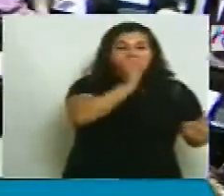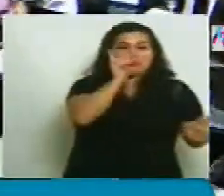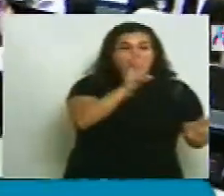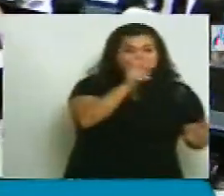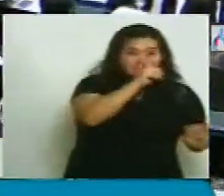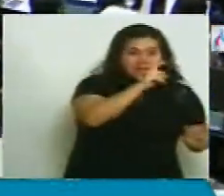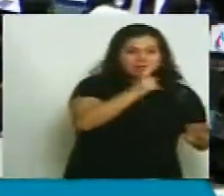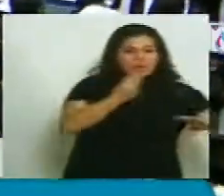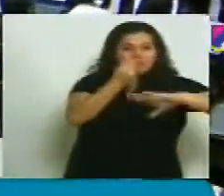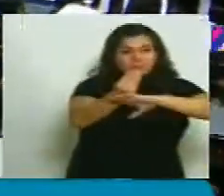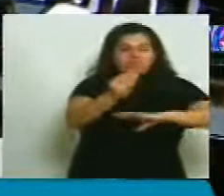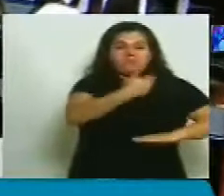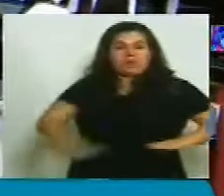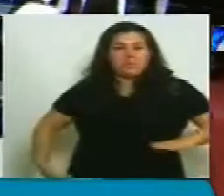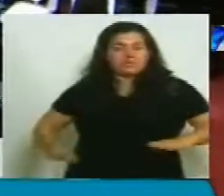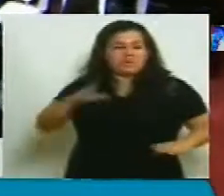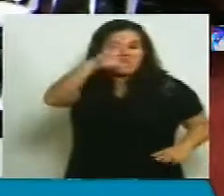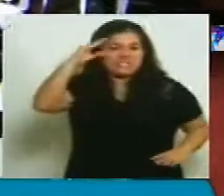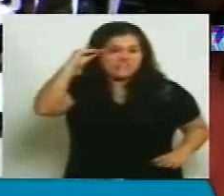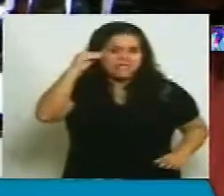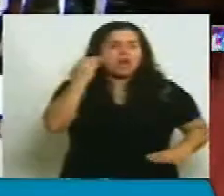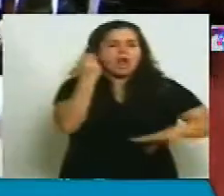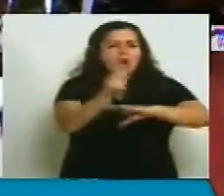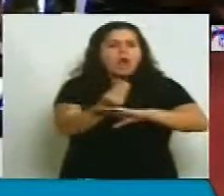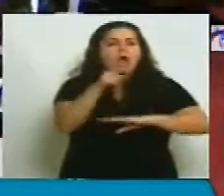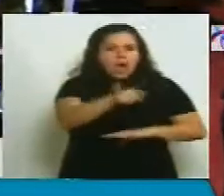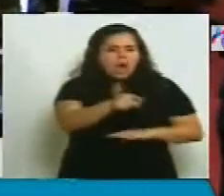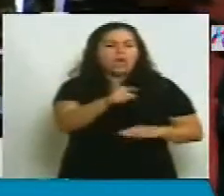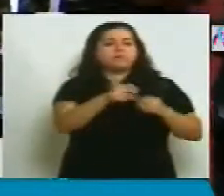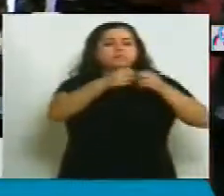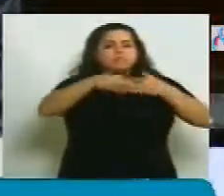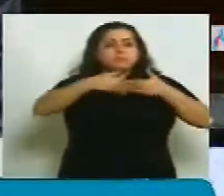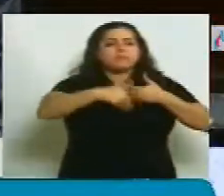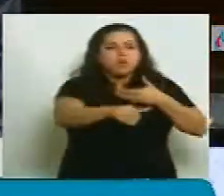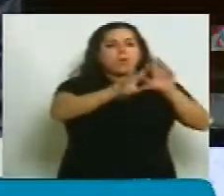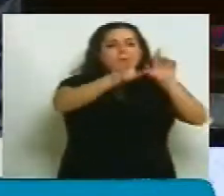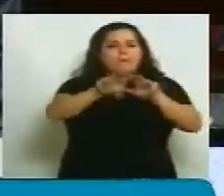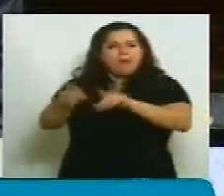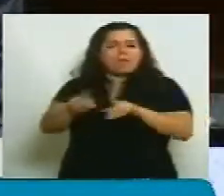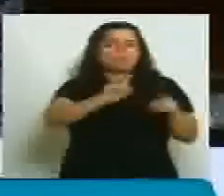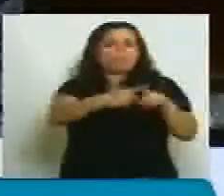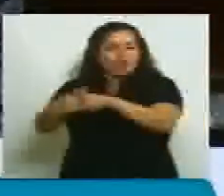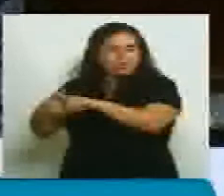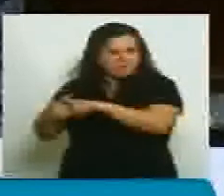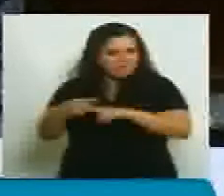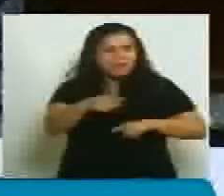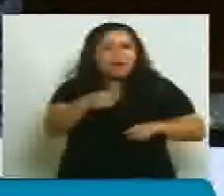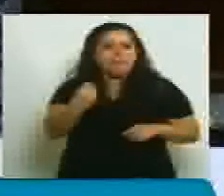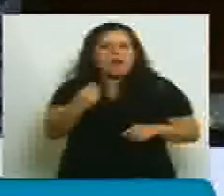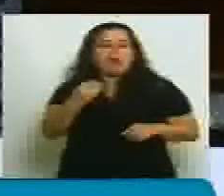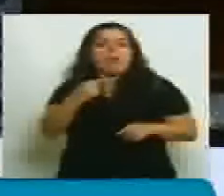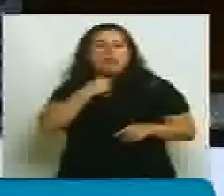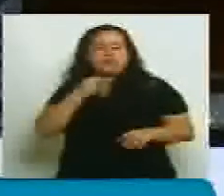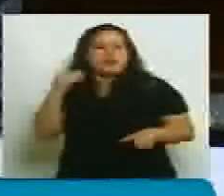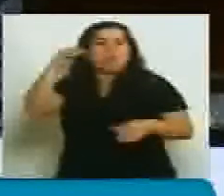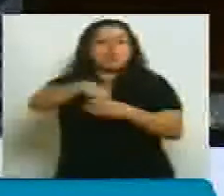con la asunción de la presidenta Cristina Fernández de Kirchner en materia de fortalecimiento de políticas públicas para garantizar